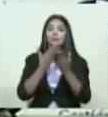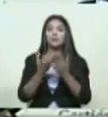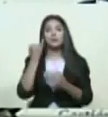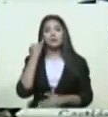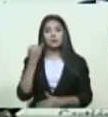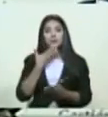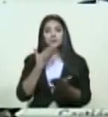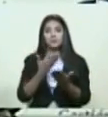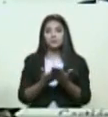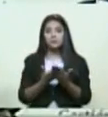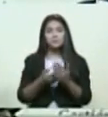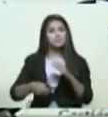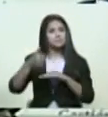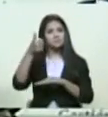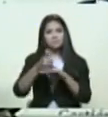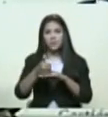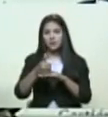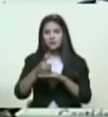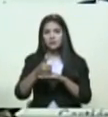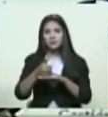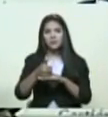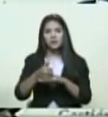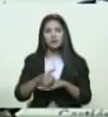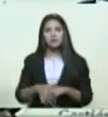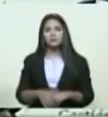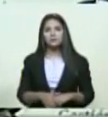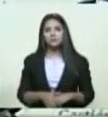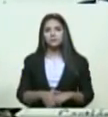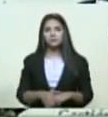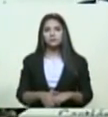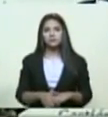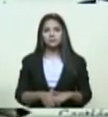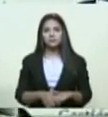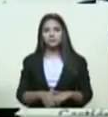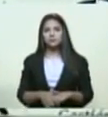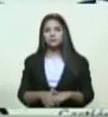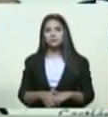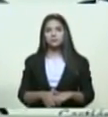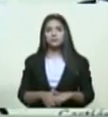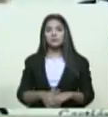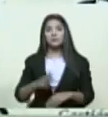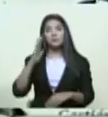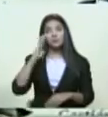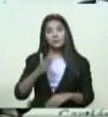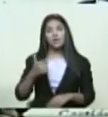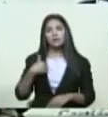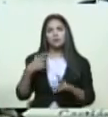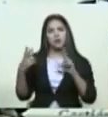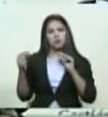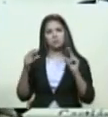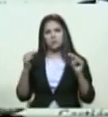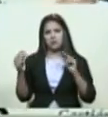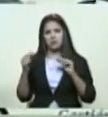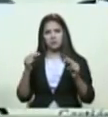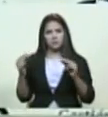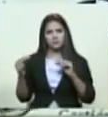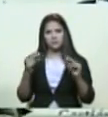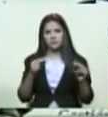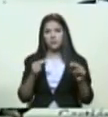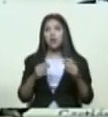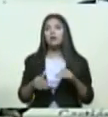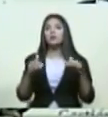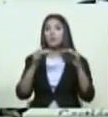de la máxima instancia judicial militar con quien he estado conversando, al igual